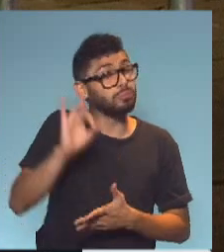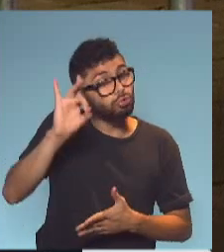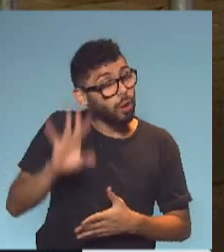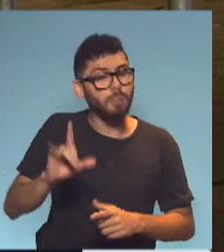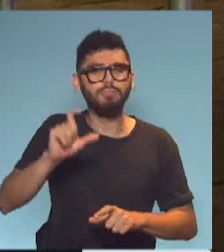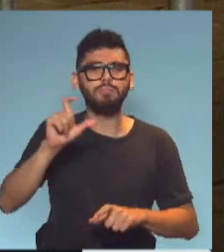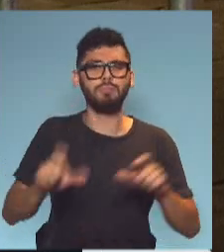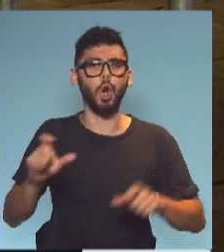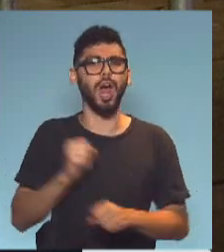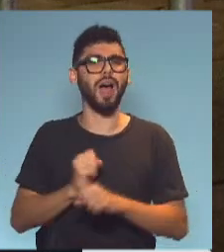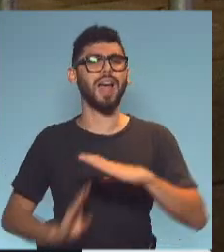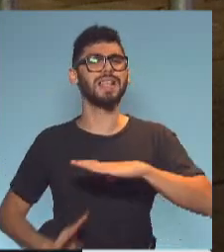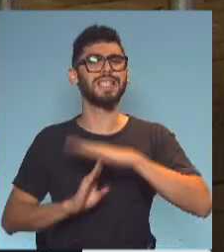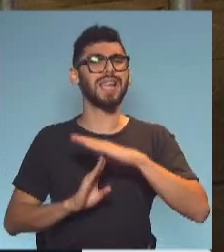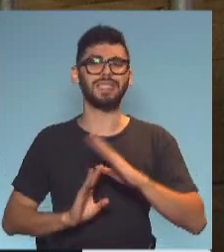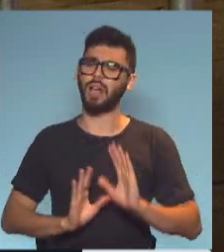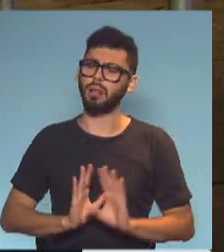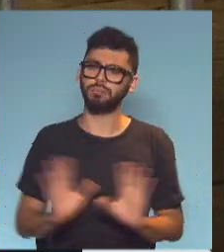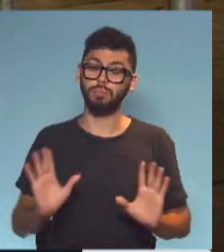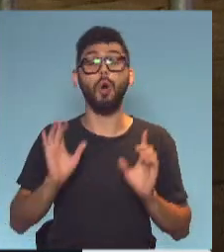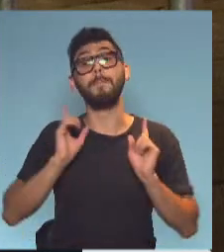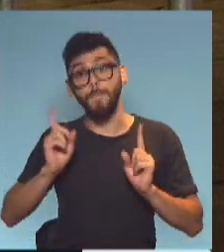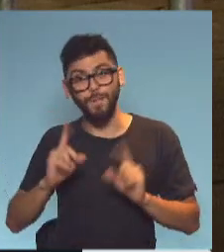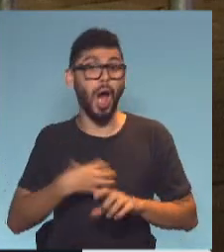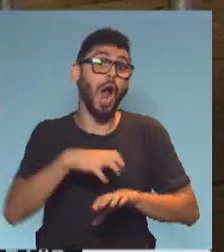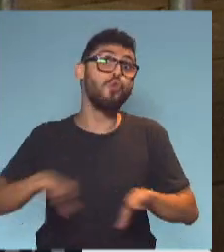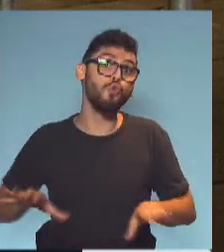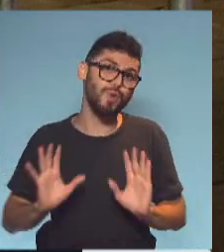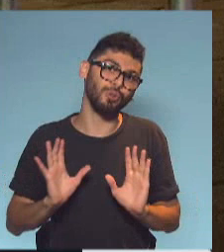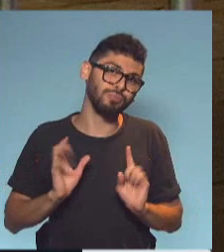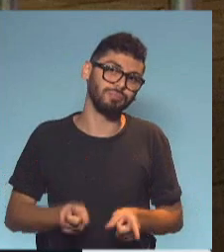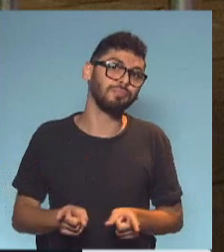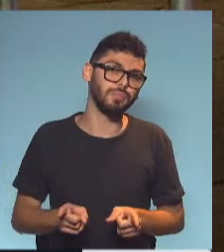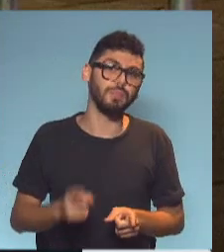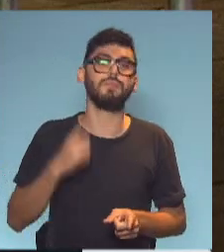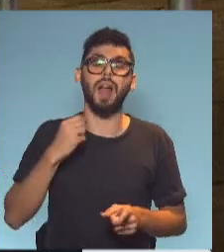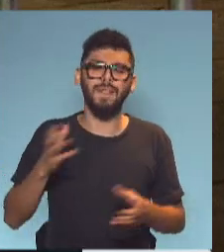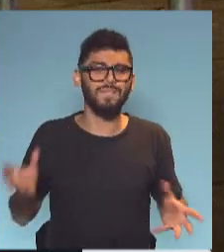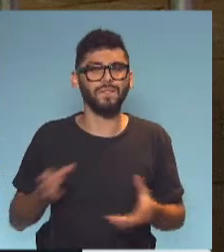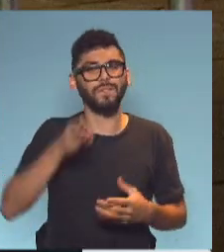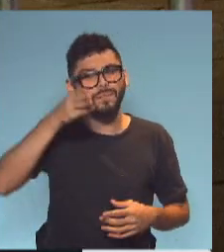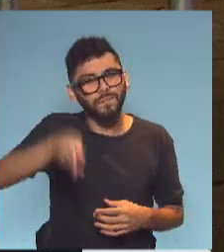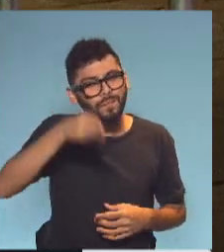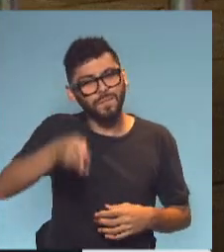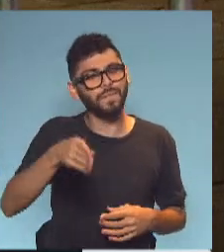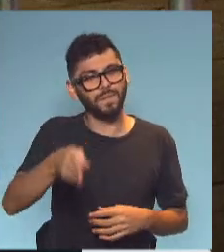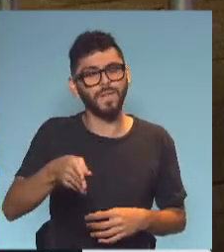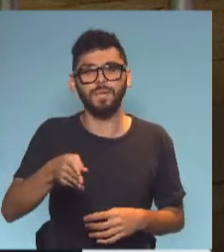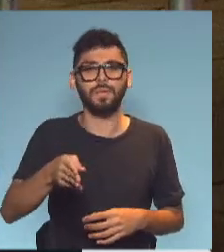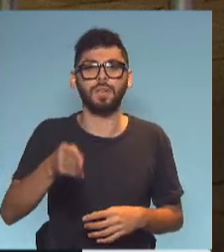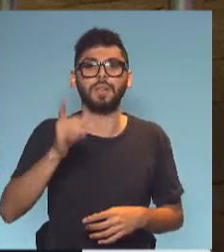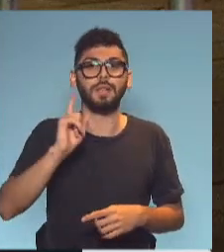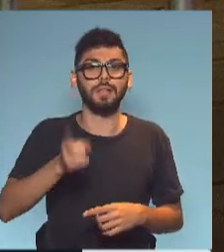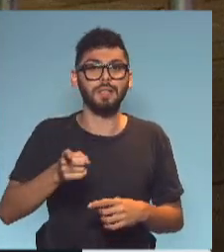el personal esencial y tanto docentes como alumnos, para tratar de garantizar la presencialidad de las clases. Y en cuanto